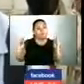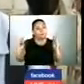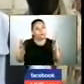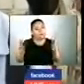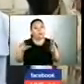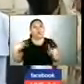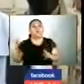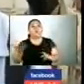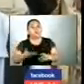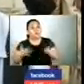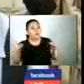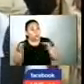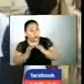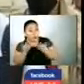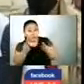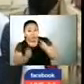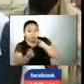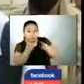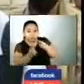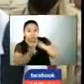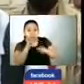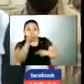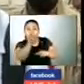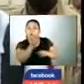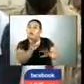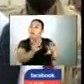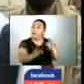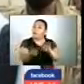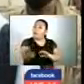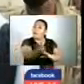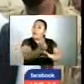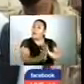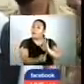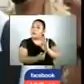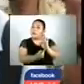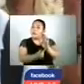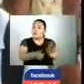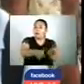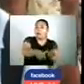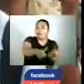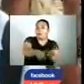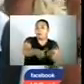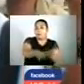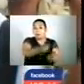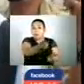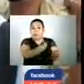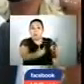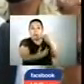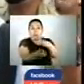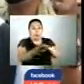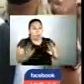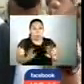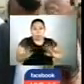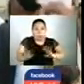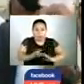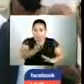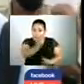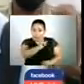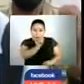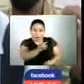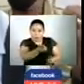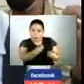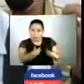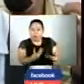también de igual manera tuvimos alguna comunicación con algunos representantes de la alcaldía, nos dijeron de que el señor alcalde no les había autorizado